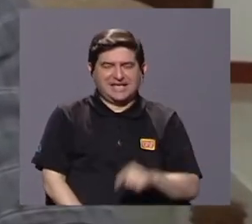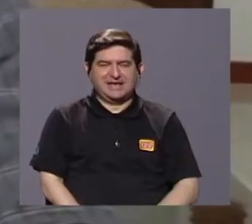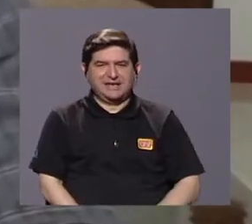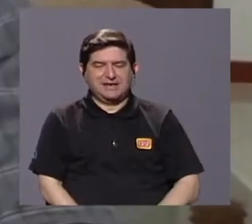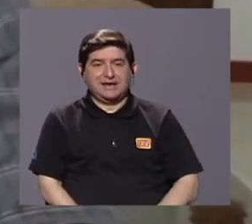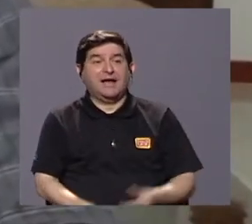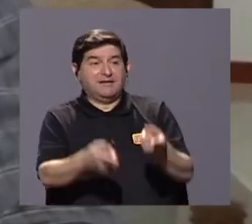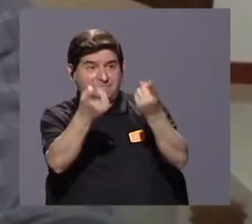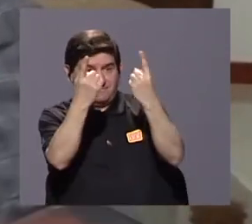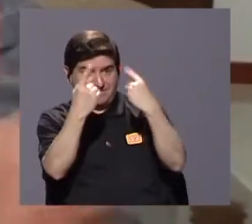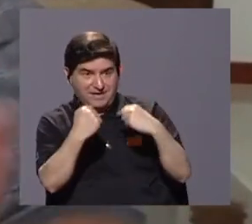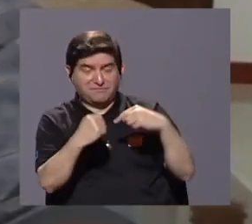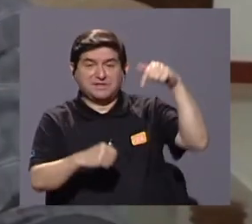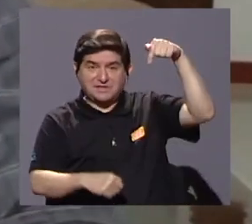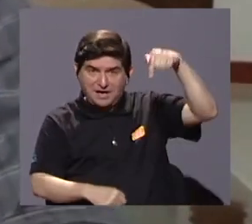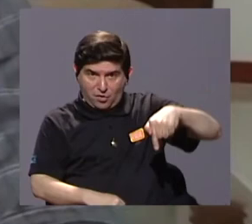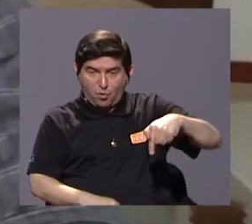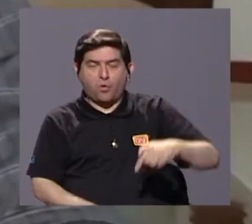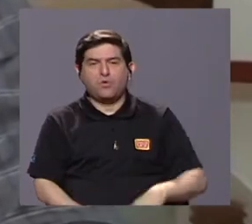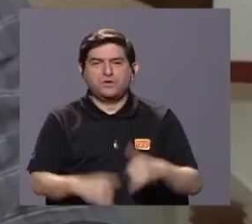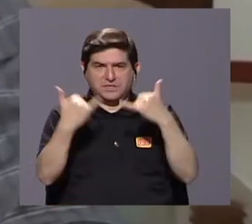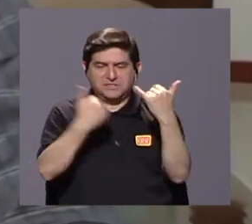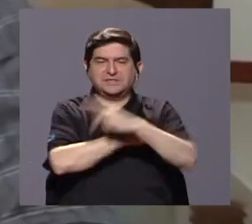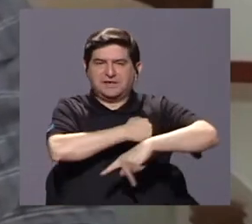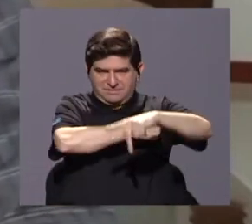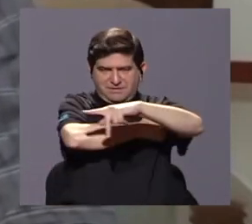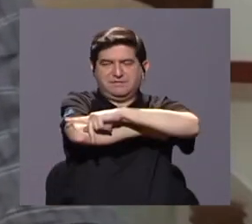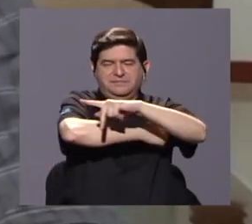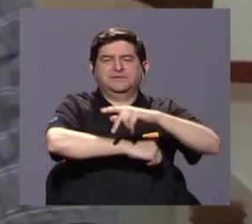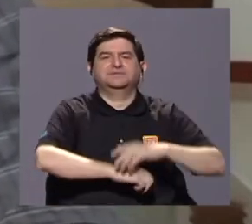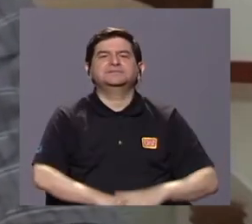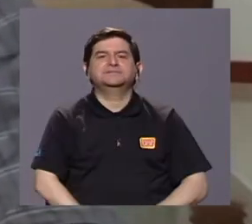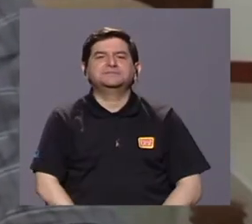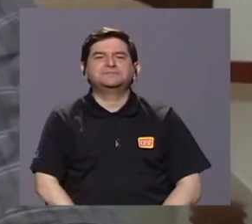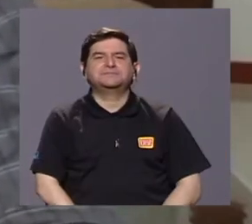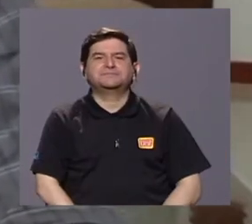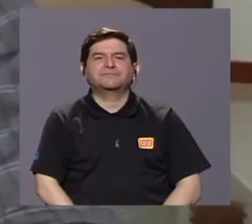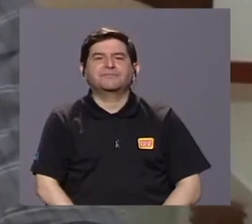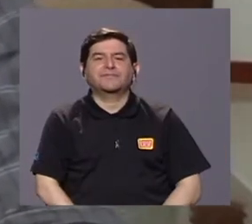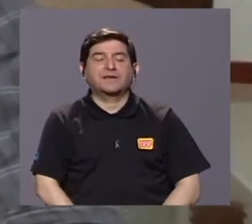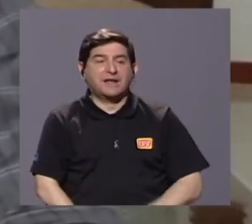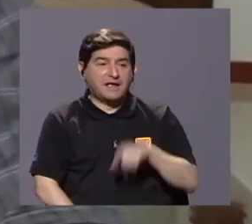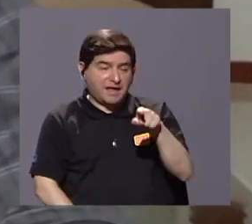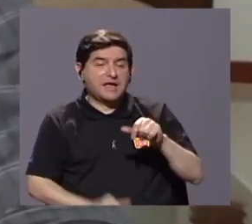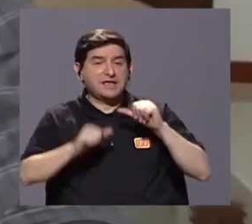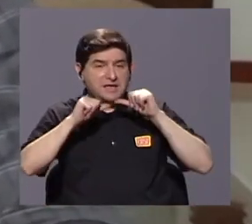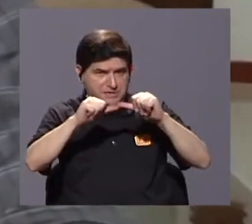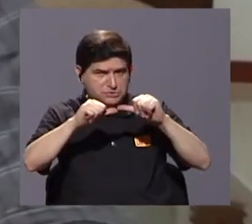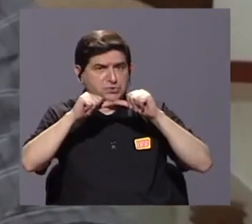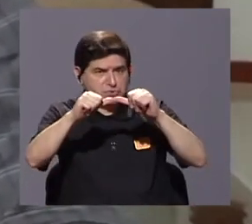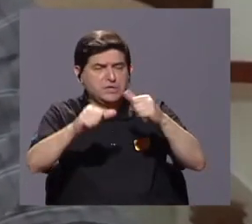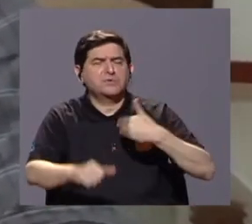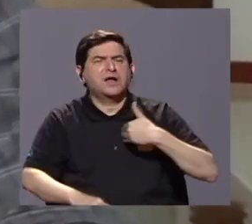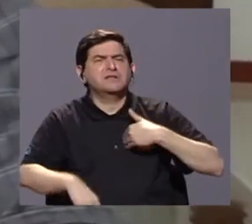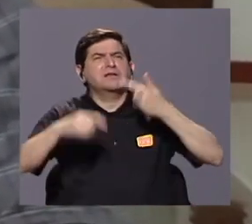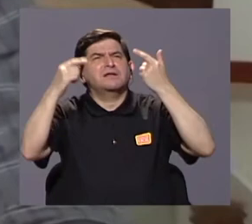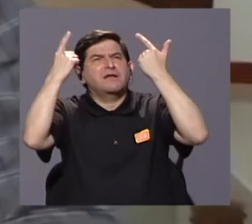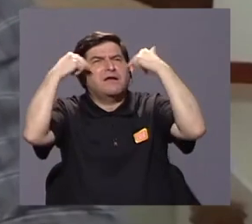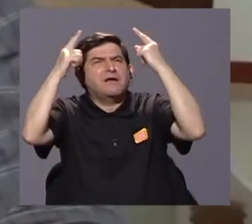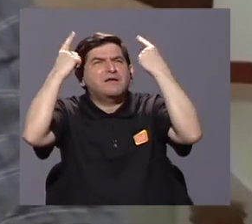ingresar hoy, estaba ingresando al país, y que nos van a seguir llegando, que tiene una